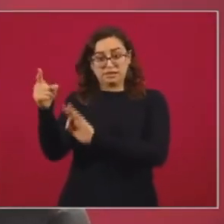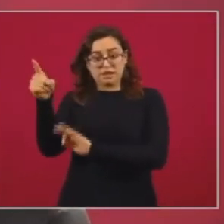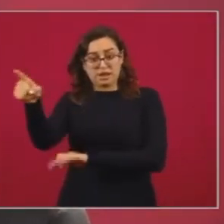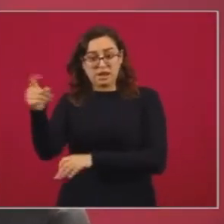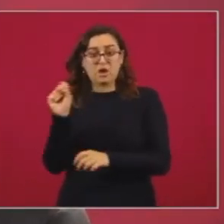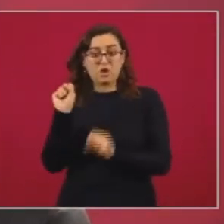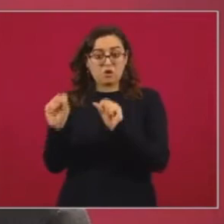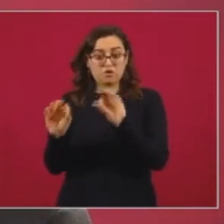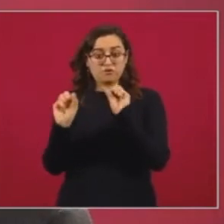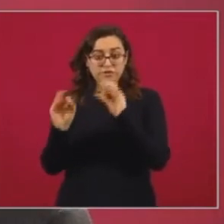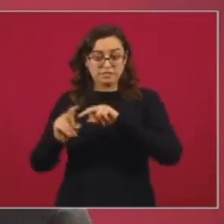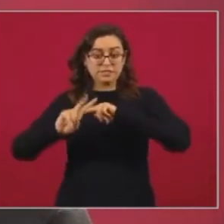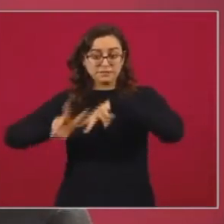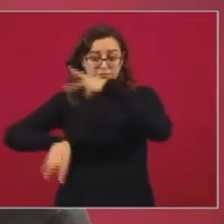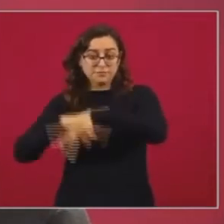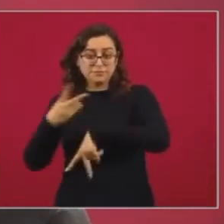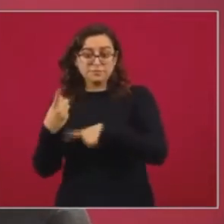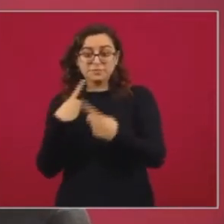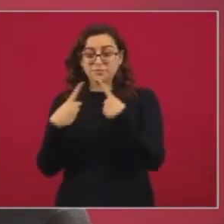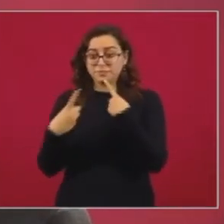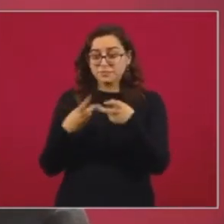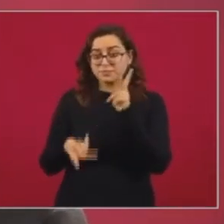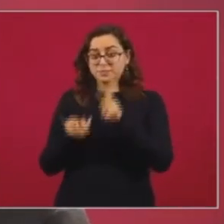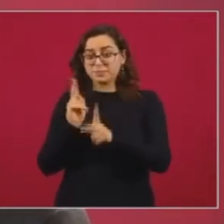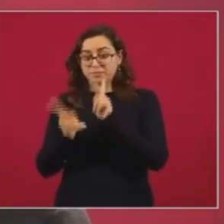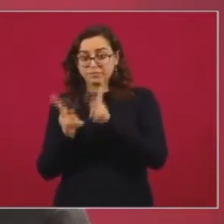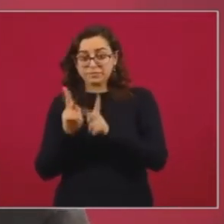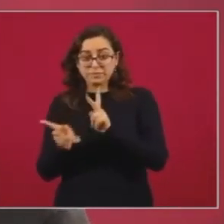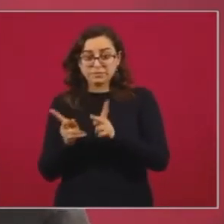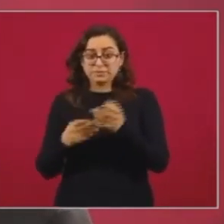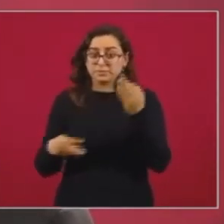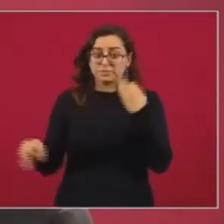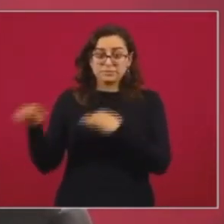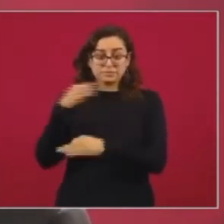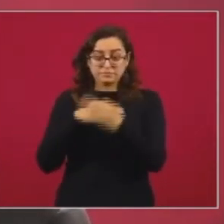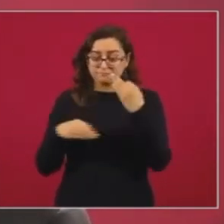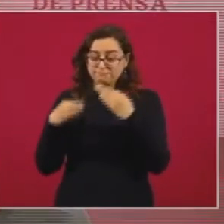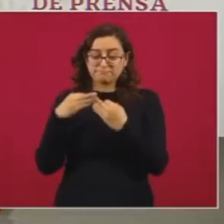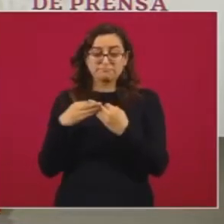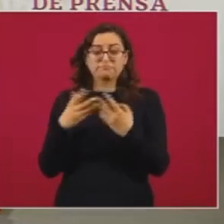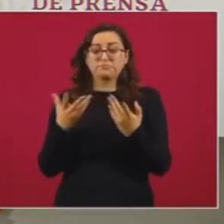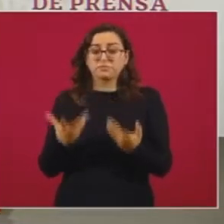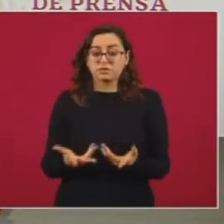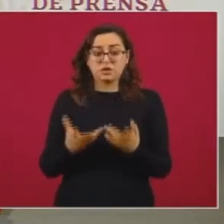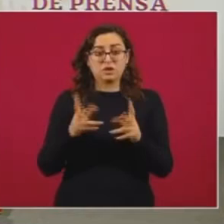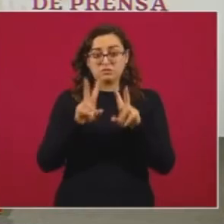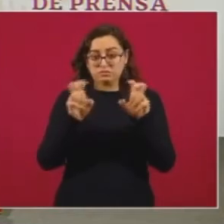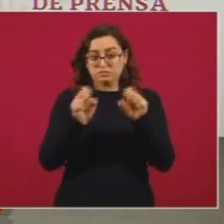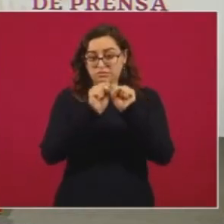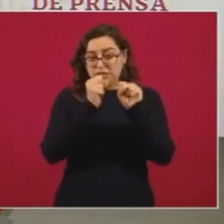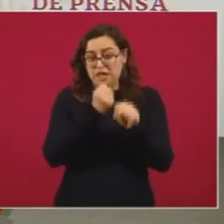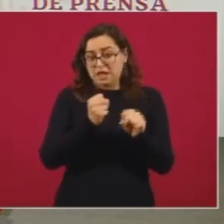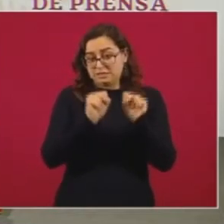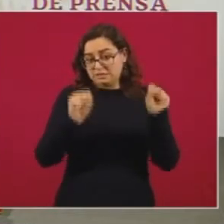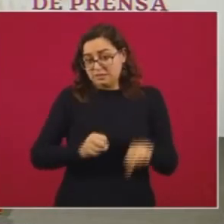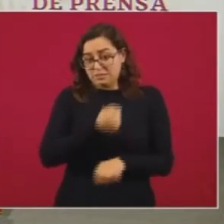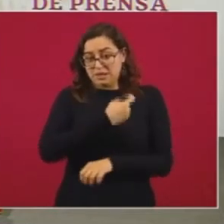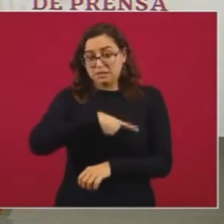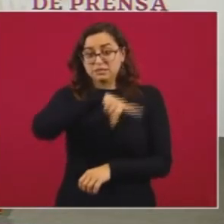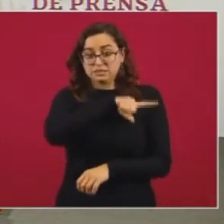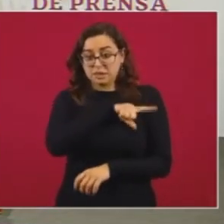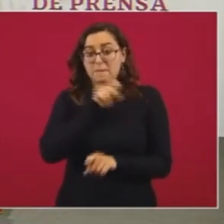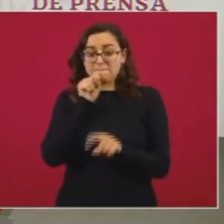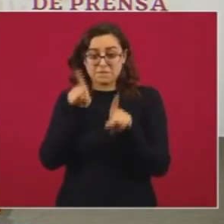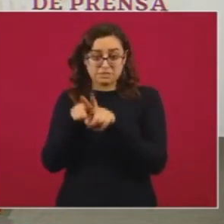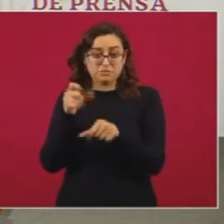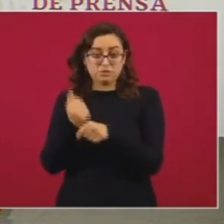los funcionarios de las instituciones del sector salud, incluido mi secretario, el doctor Jorge Alcocer, y el